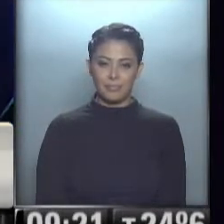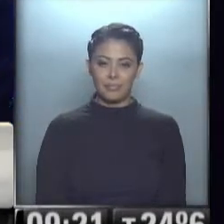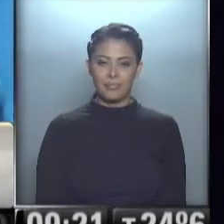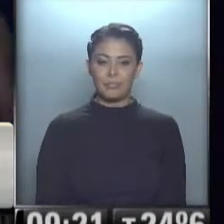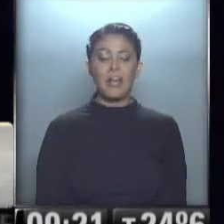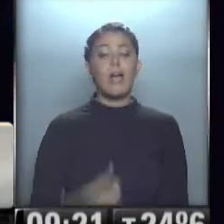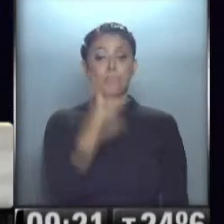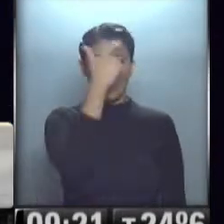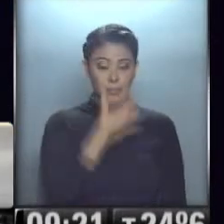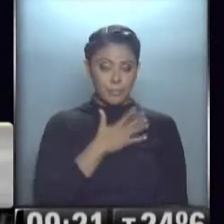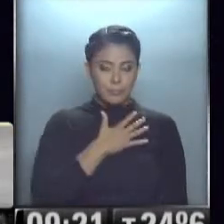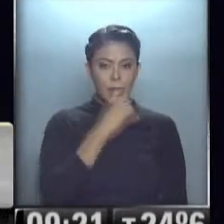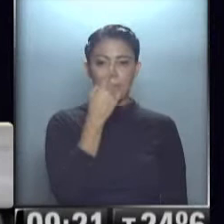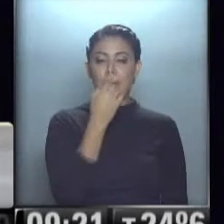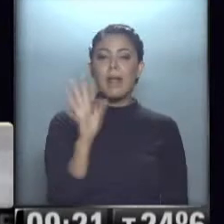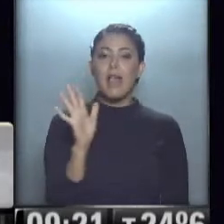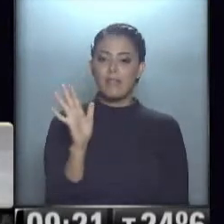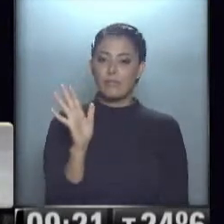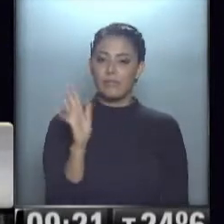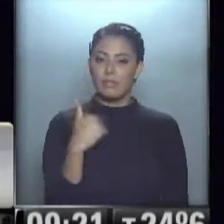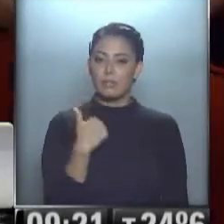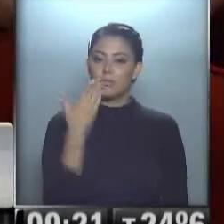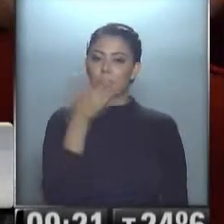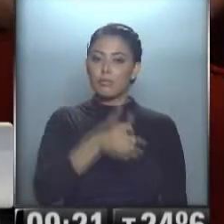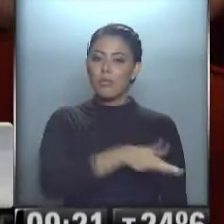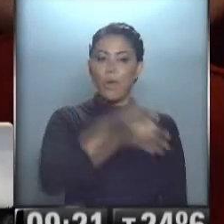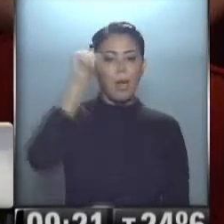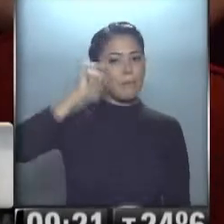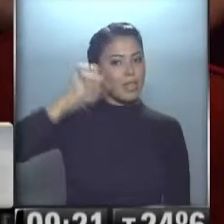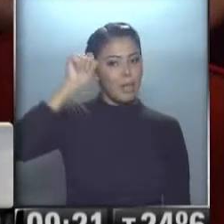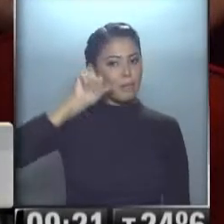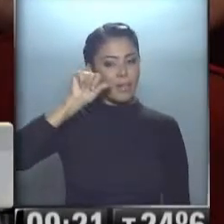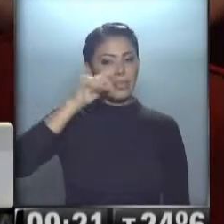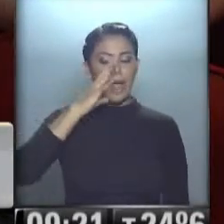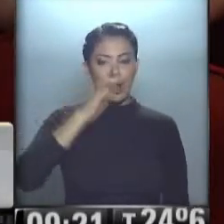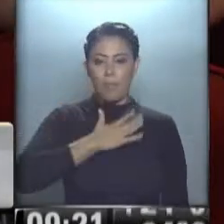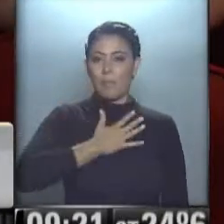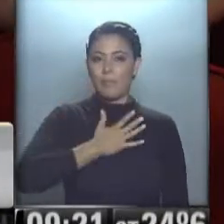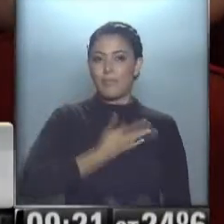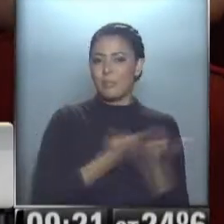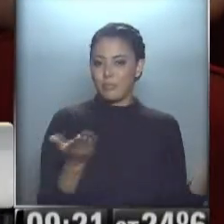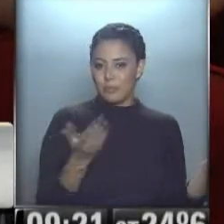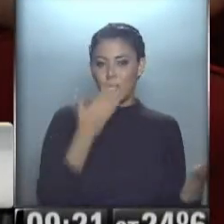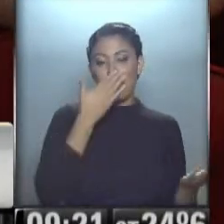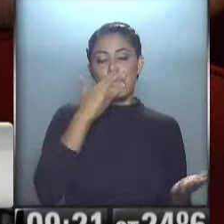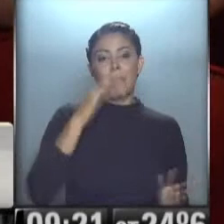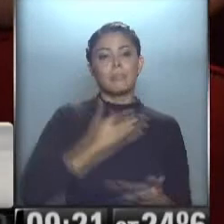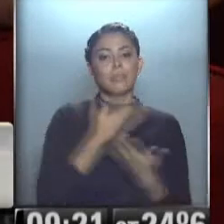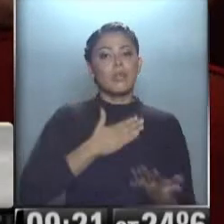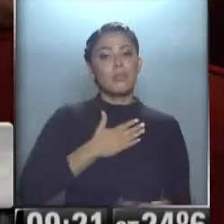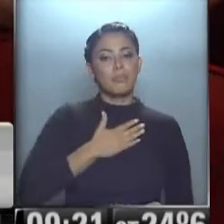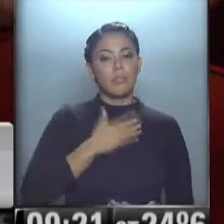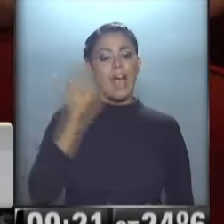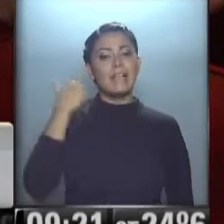luz. En lo personal, es la primera vez que yo vengo a Mar del Plata a hacer un espectáculo mío. En tanto a un espectáculo mío, yo hago